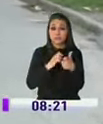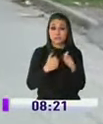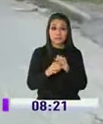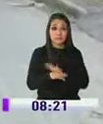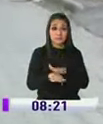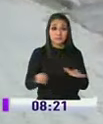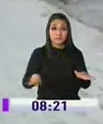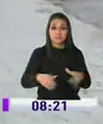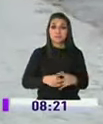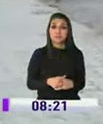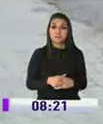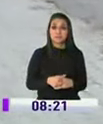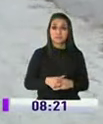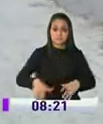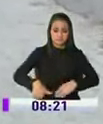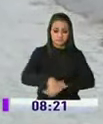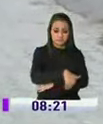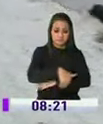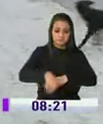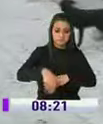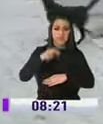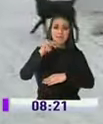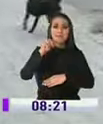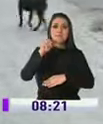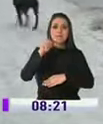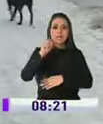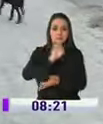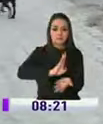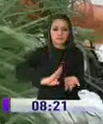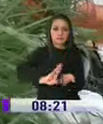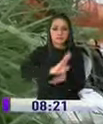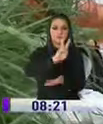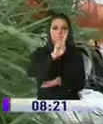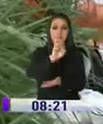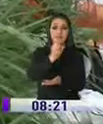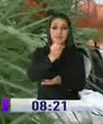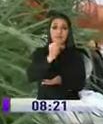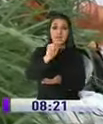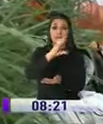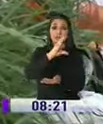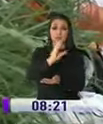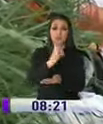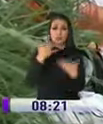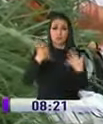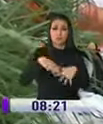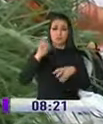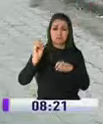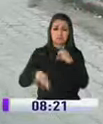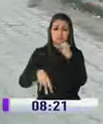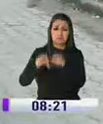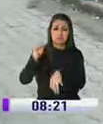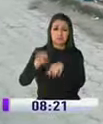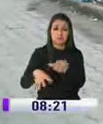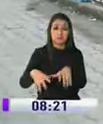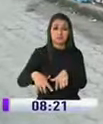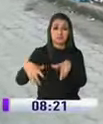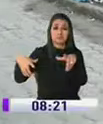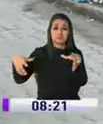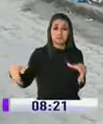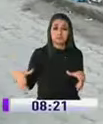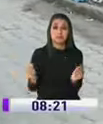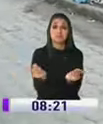La esquina de la calle M del barrio San Enrique de Velasco se ha convertido en un botadero de basura, hecho que ha